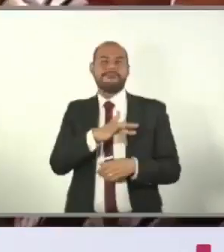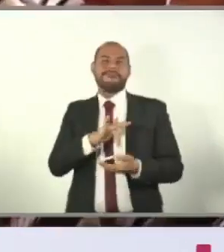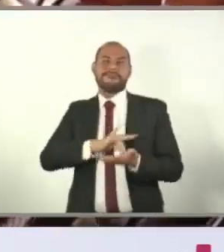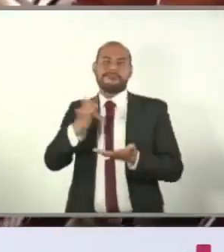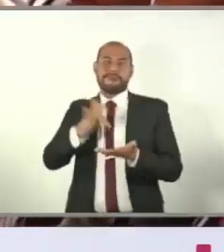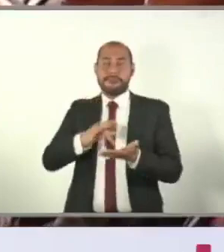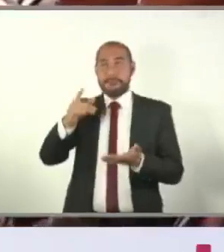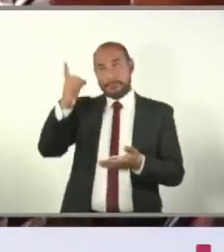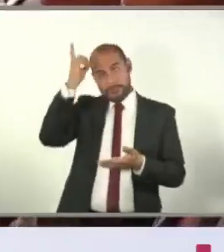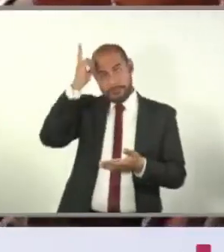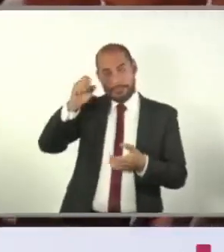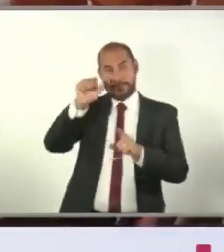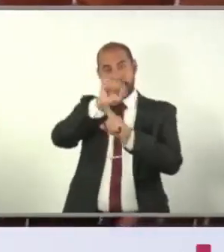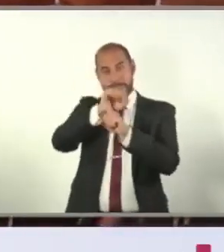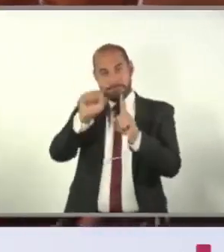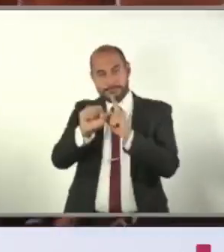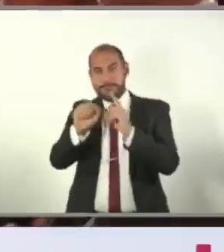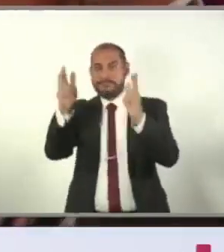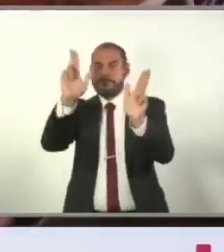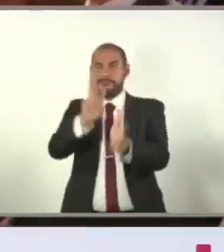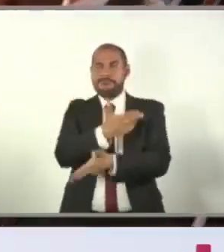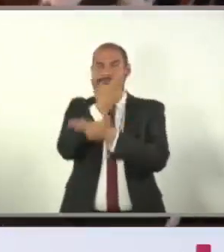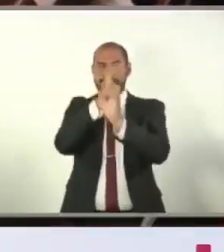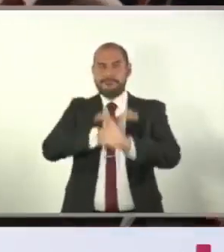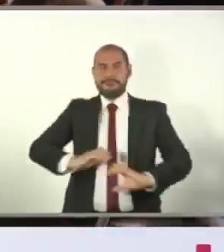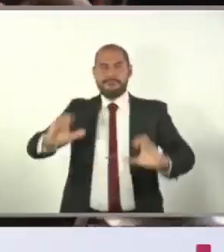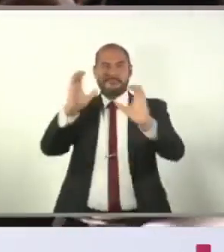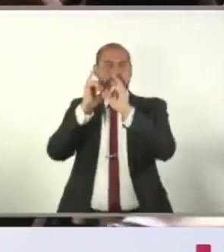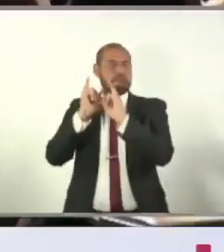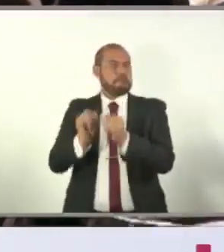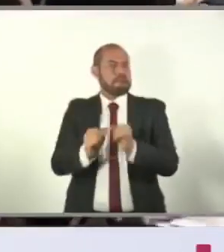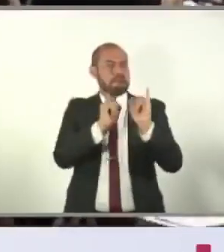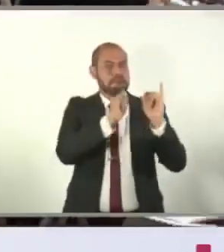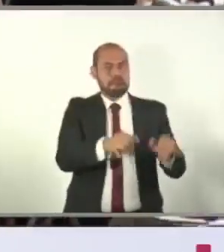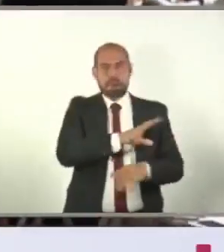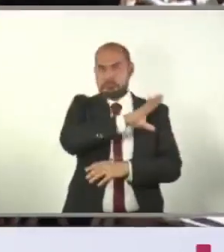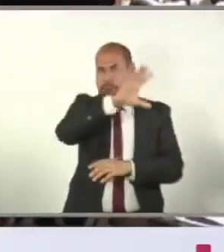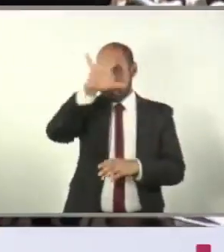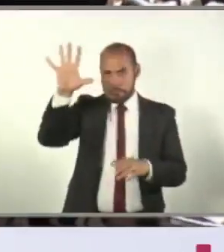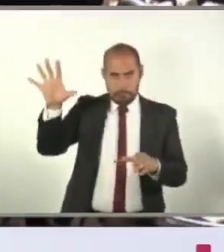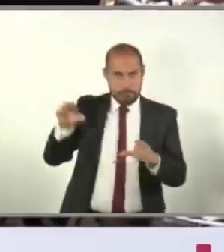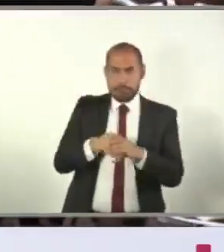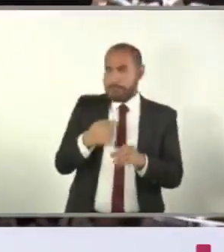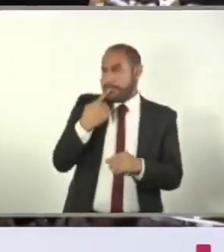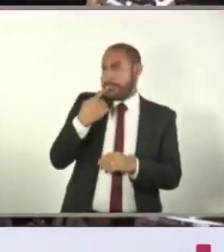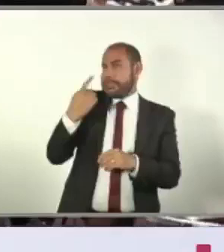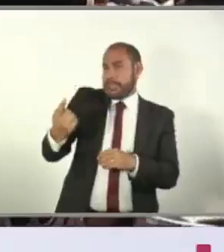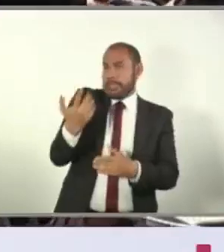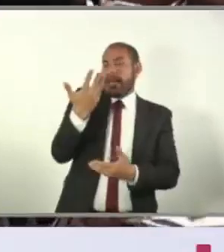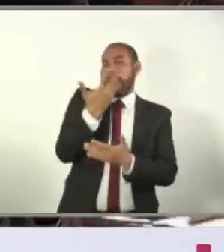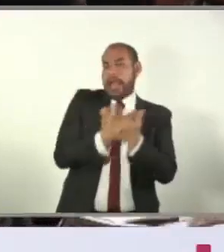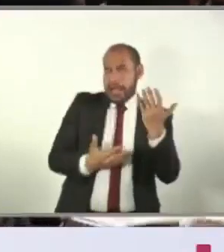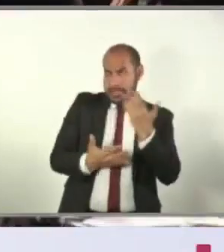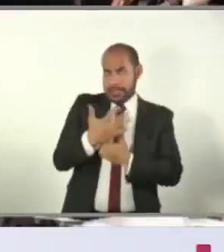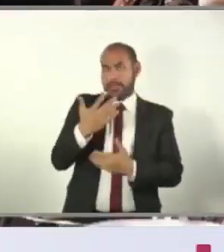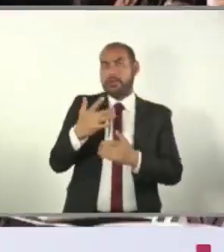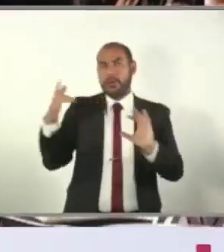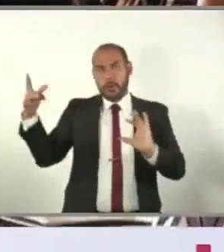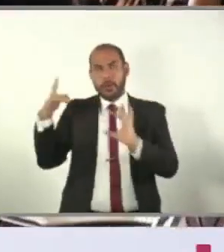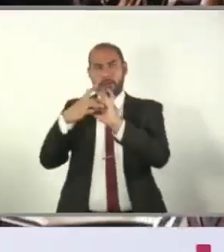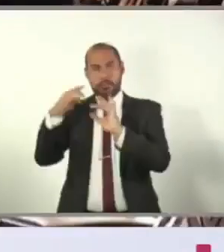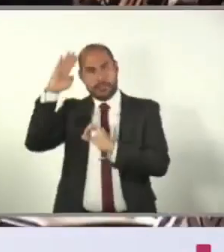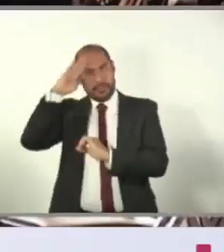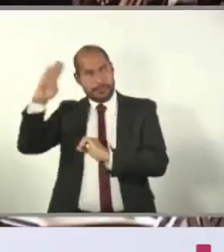con salmos, himnos y cánticos espirituales. Y todo lo que digan y todo lo que hagan, háganlo en el nombre del